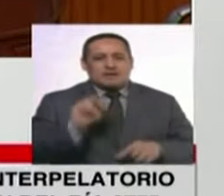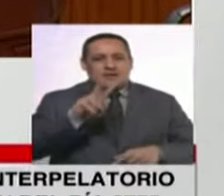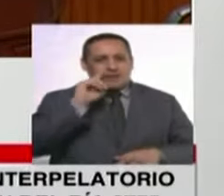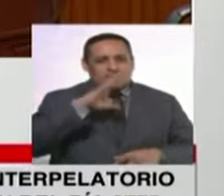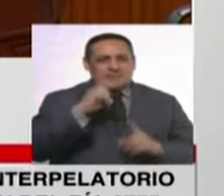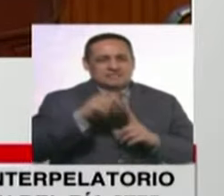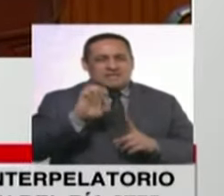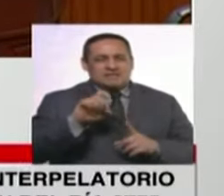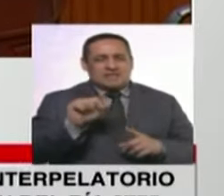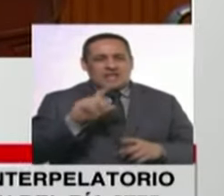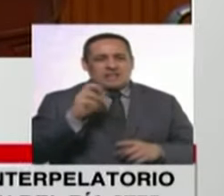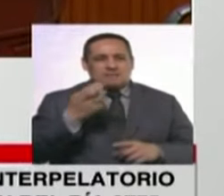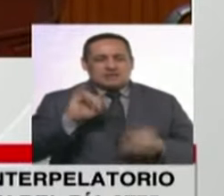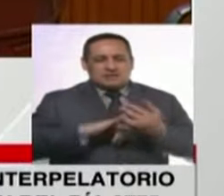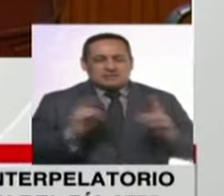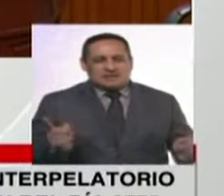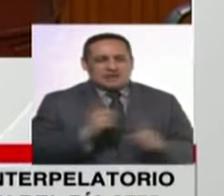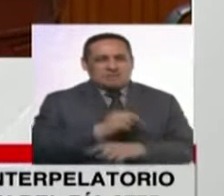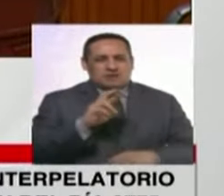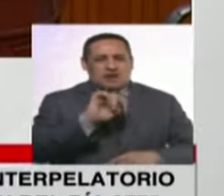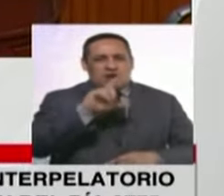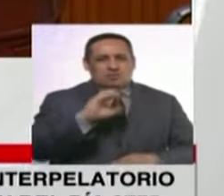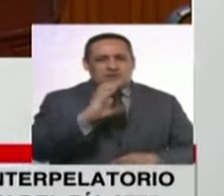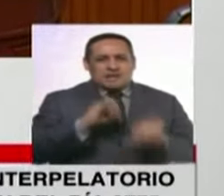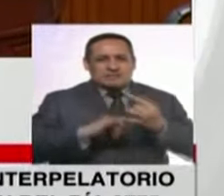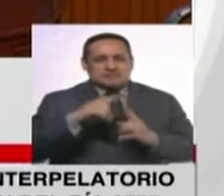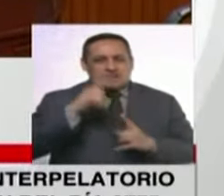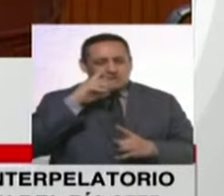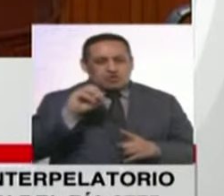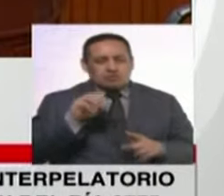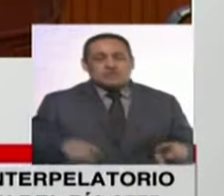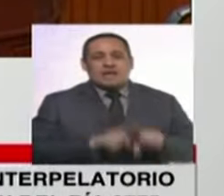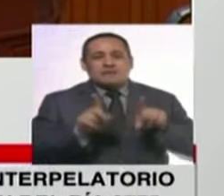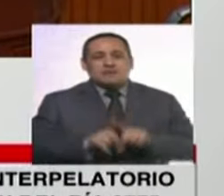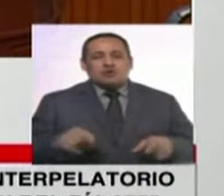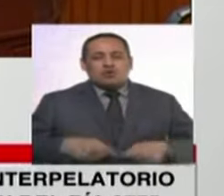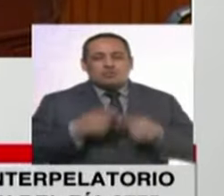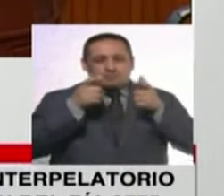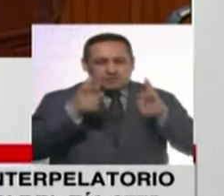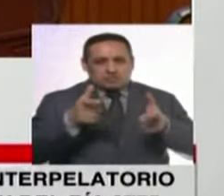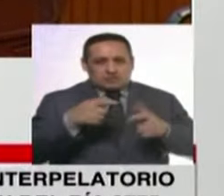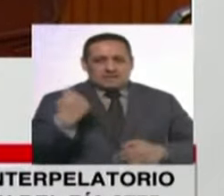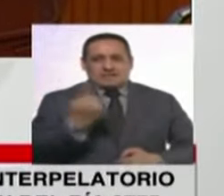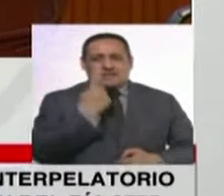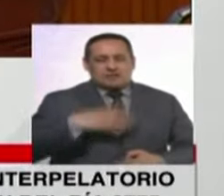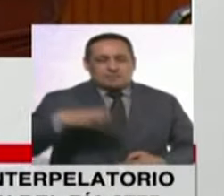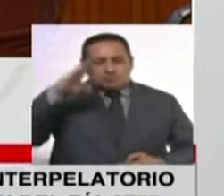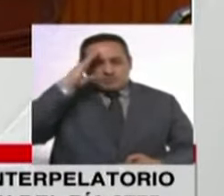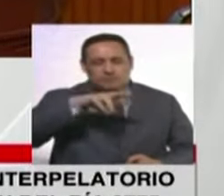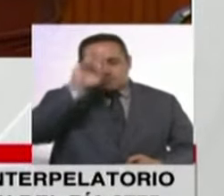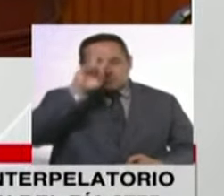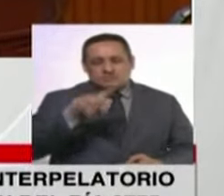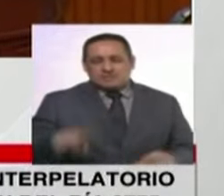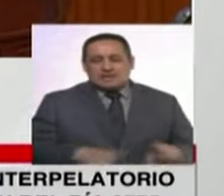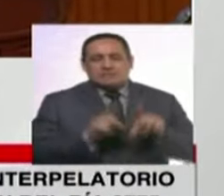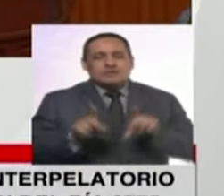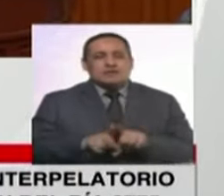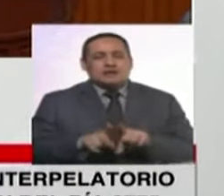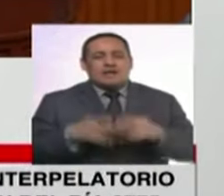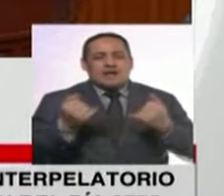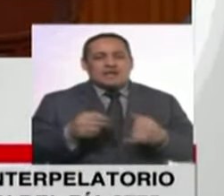Álvarez Moreno el lugar de Raúl del castillo y la designación como Inspector general de la Policía Nacional del Perú